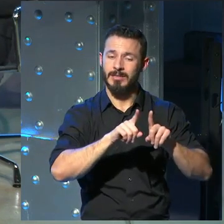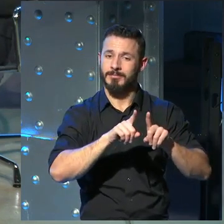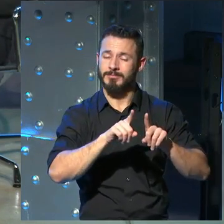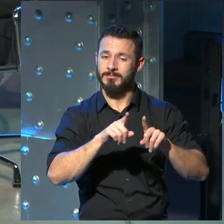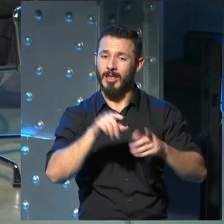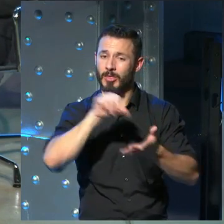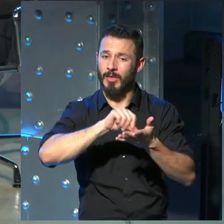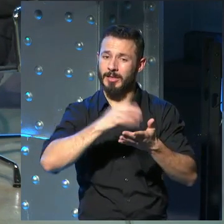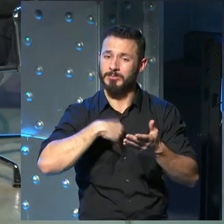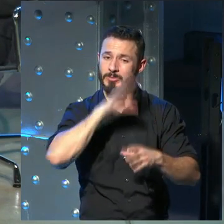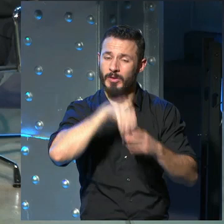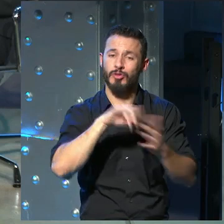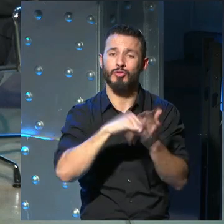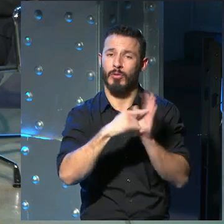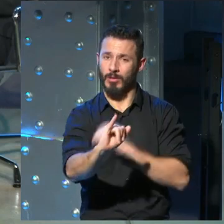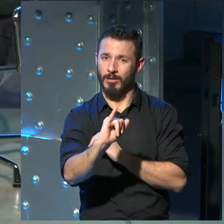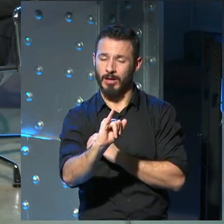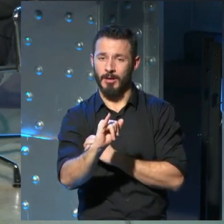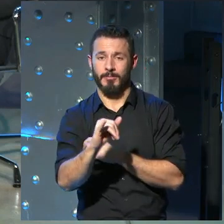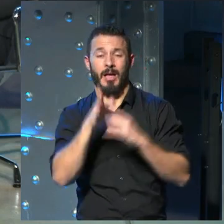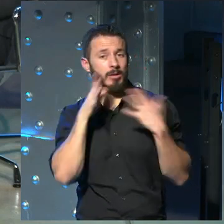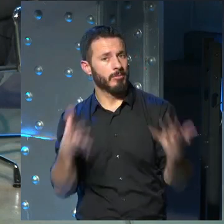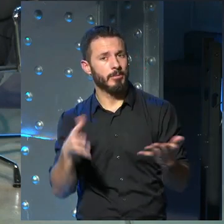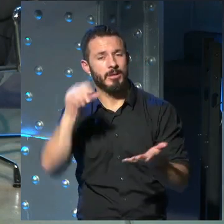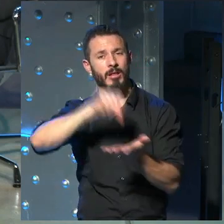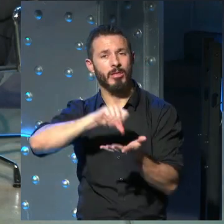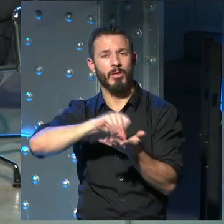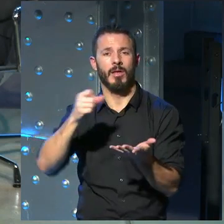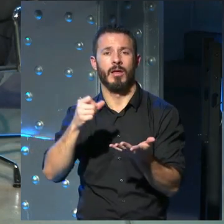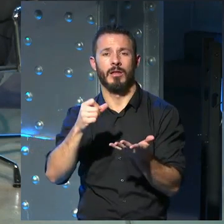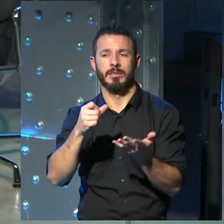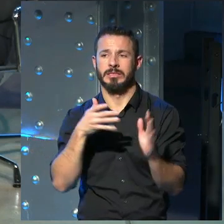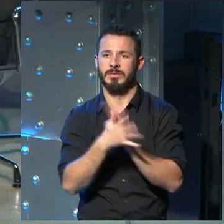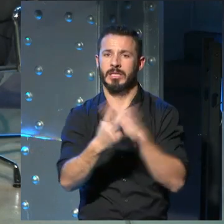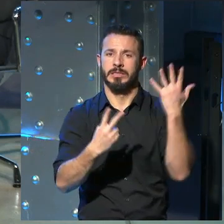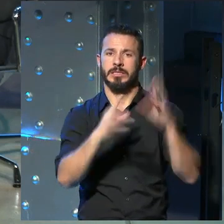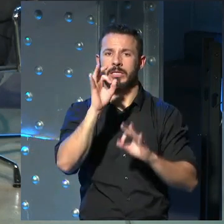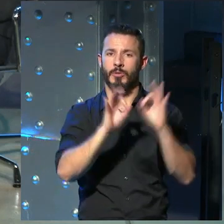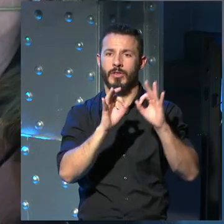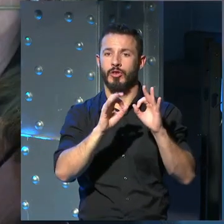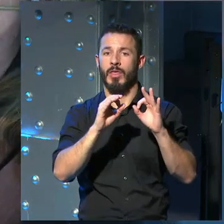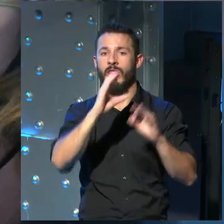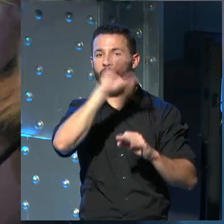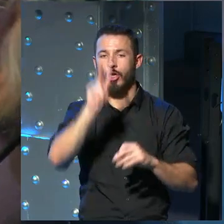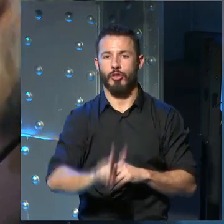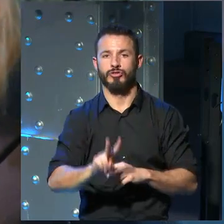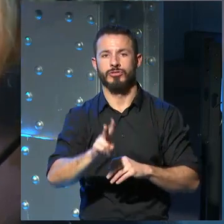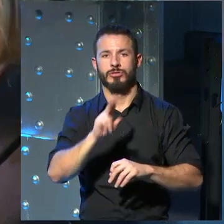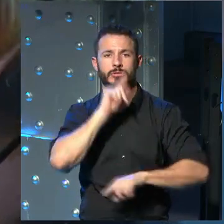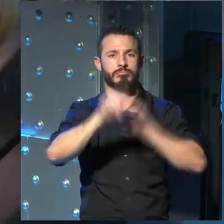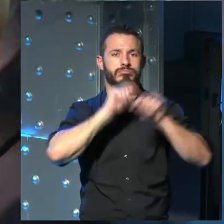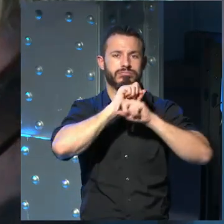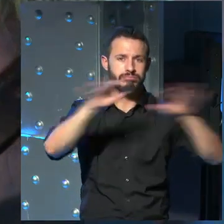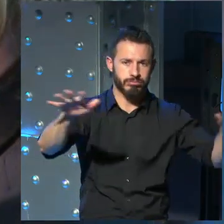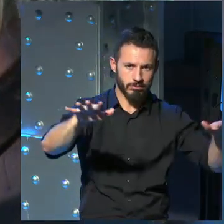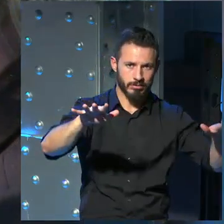¿no? Hoy por hoy las ciudades, bueno, pues suponen el 70% de emisiones de CO2 del mundo. No